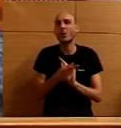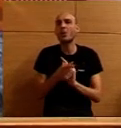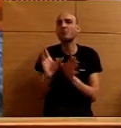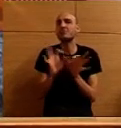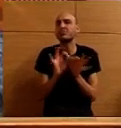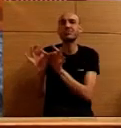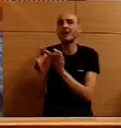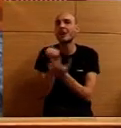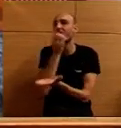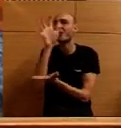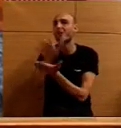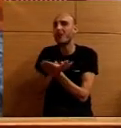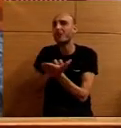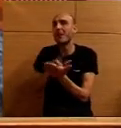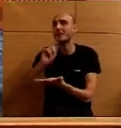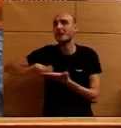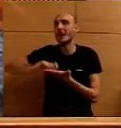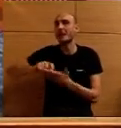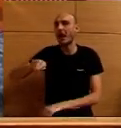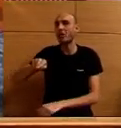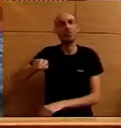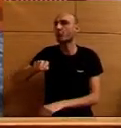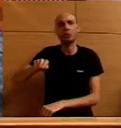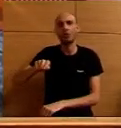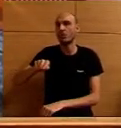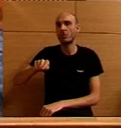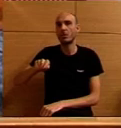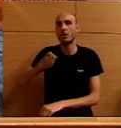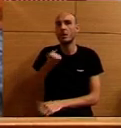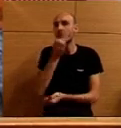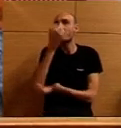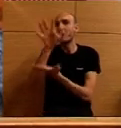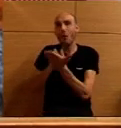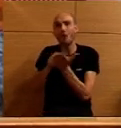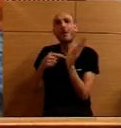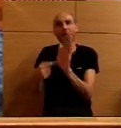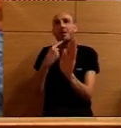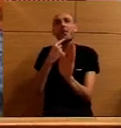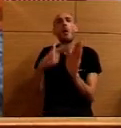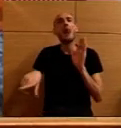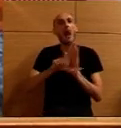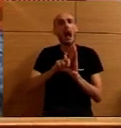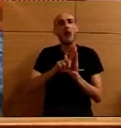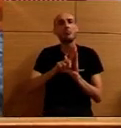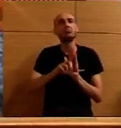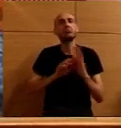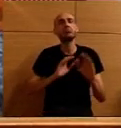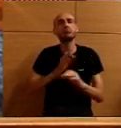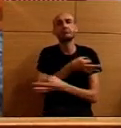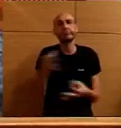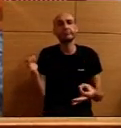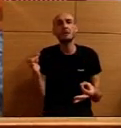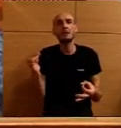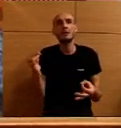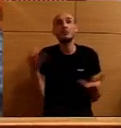de la corporación, el informe en el que se concluye la legalidad de la medida. La decisión de modificar la propuesta en la comisión